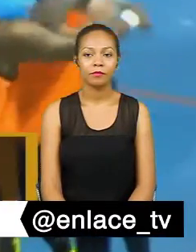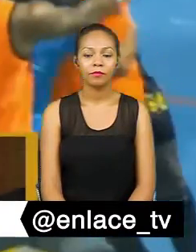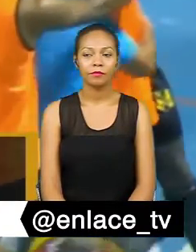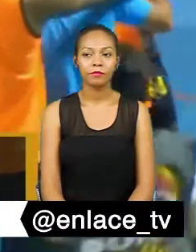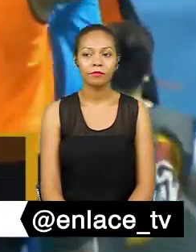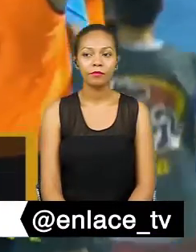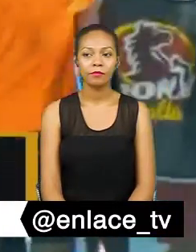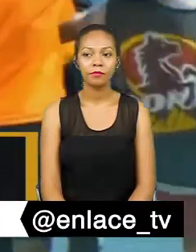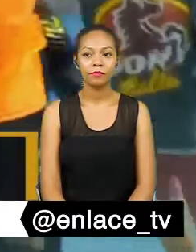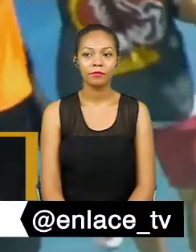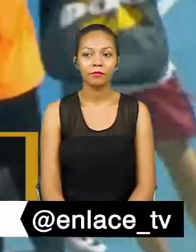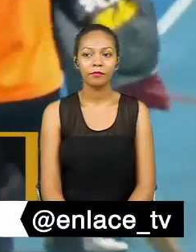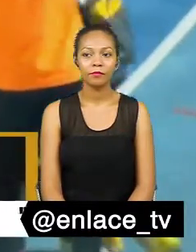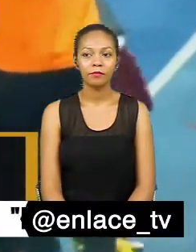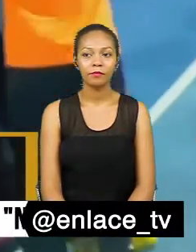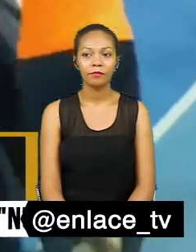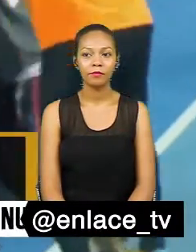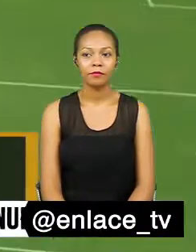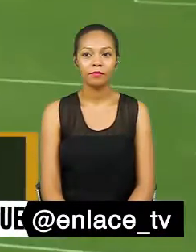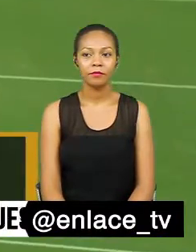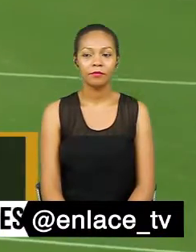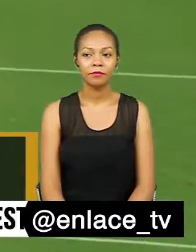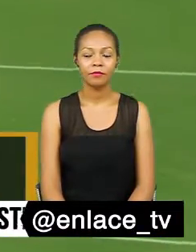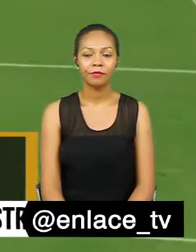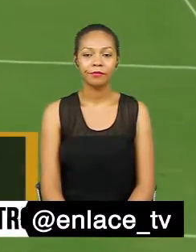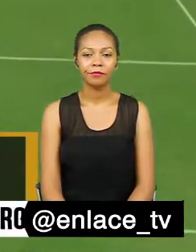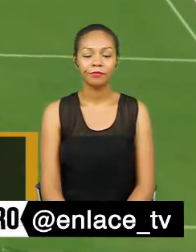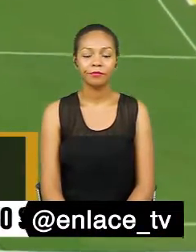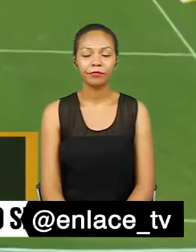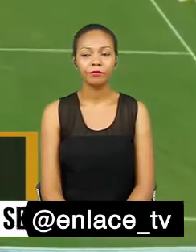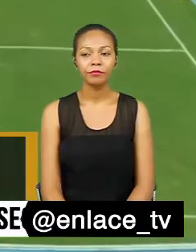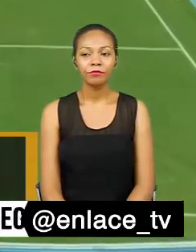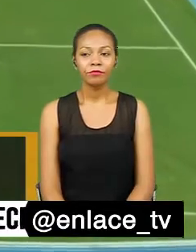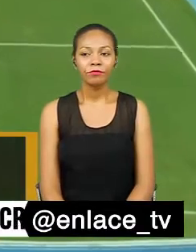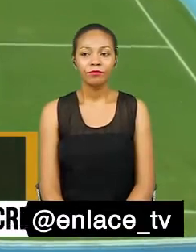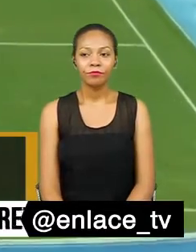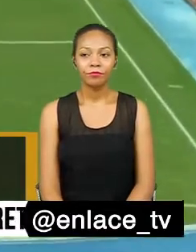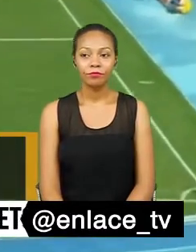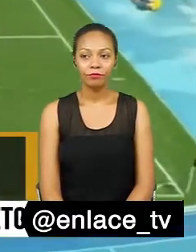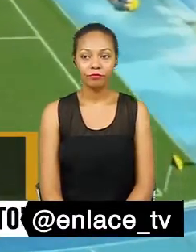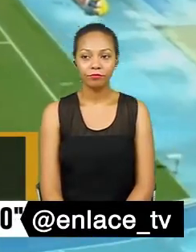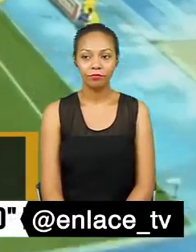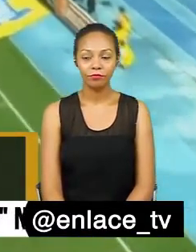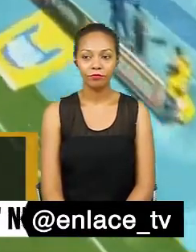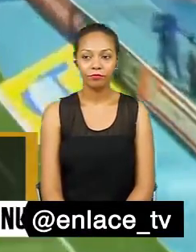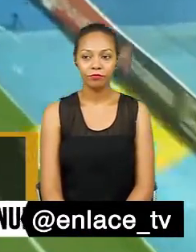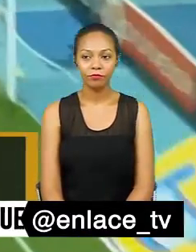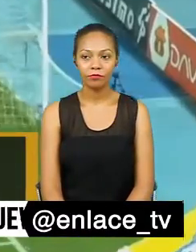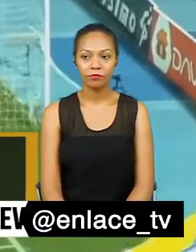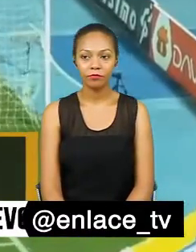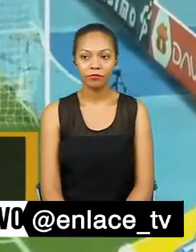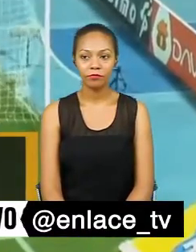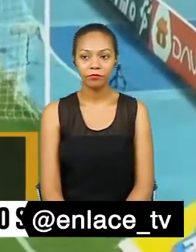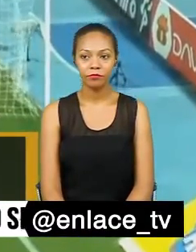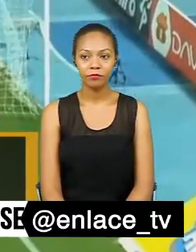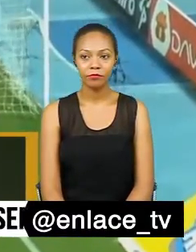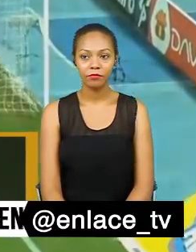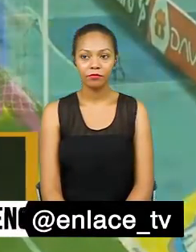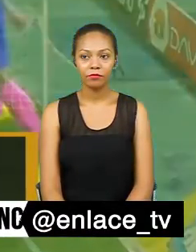¡Alianza Petrolera! ¡Gol otra vez de Elícer Quiñones! ¡El que es